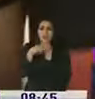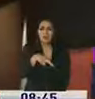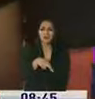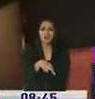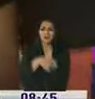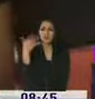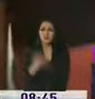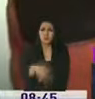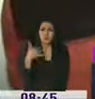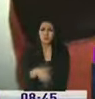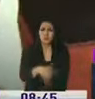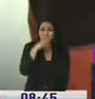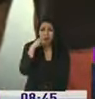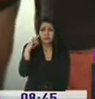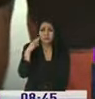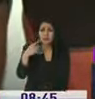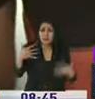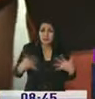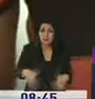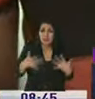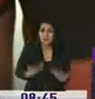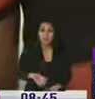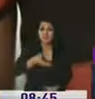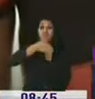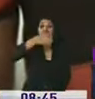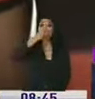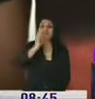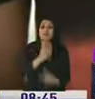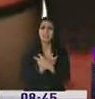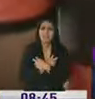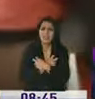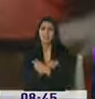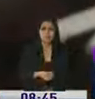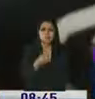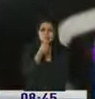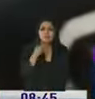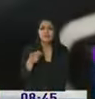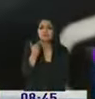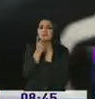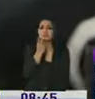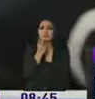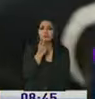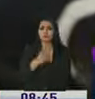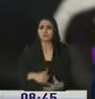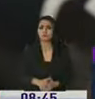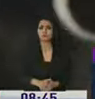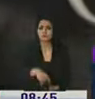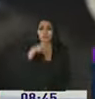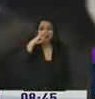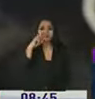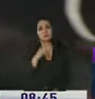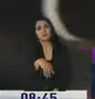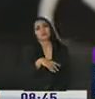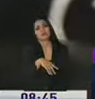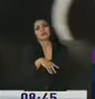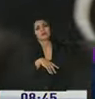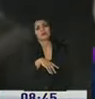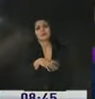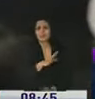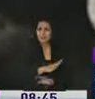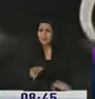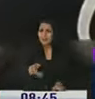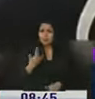estaban espumando. Lo que tenía el veneno, pues, la comida que le habían dado en el desayuno. Los muchachos inconscientes, ya tenían ratas. Si no llegaba